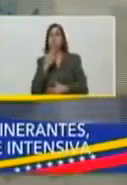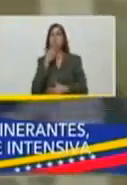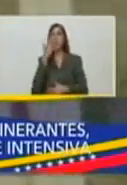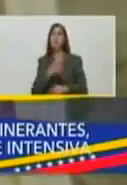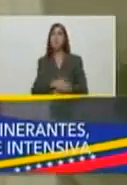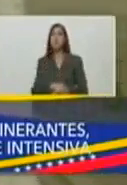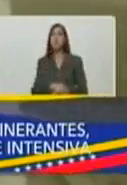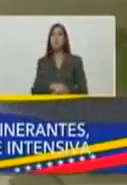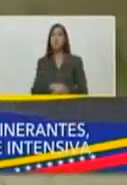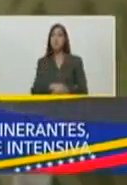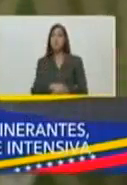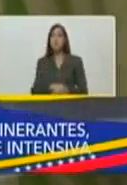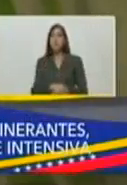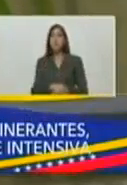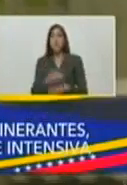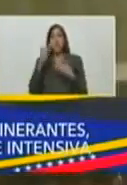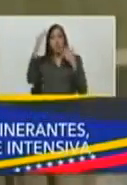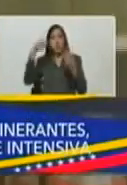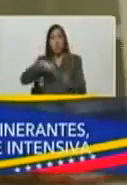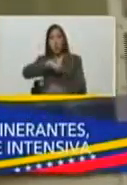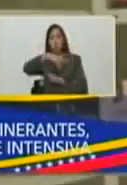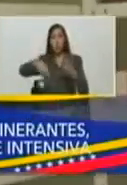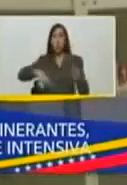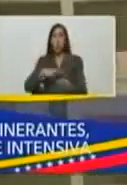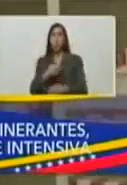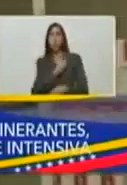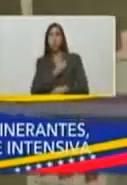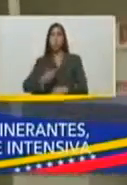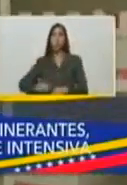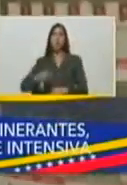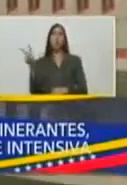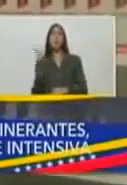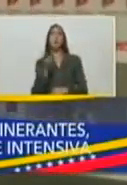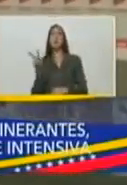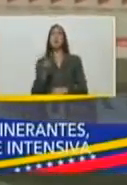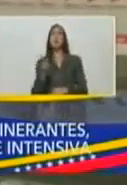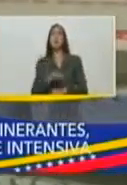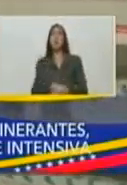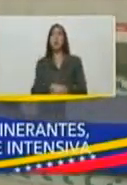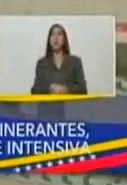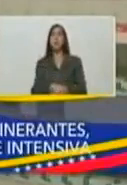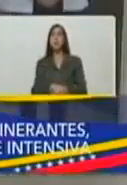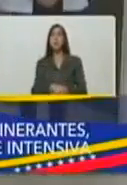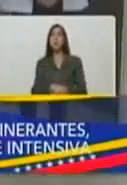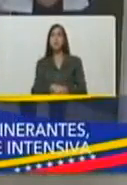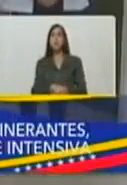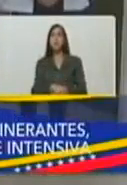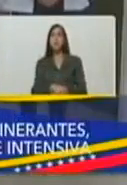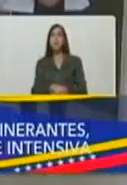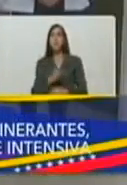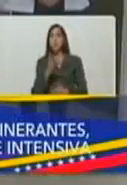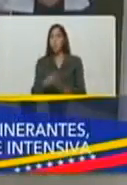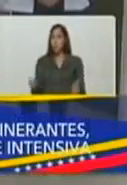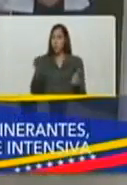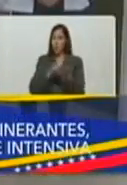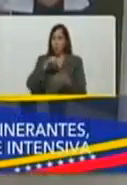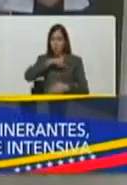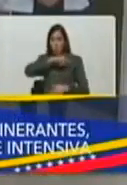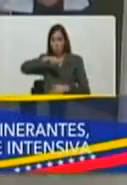doctor Marín. Saludo revolucionario a mi presidente constitucional de la República Bolivariana de Venezuela. Una vez más nos